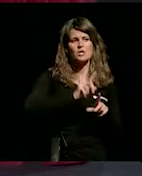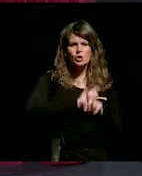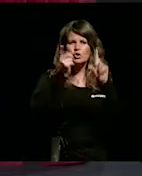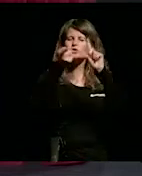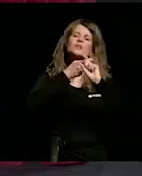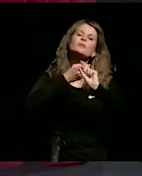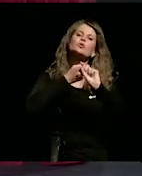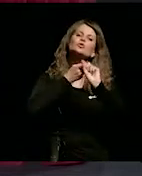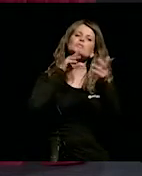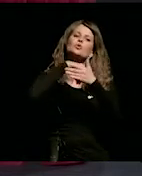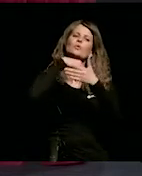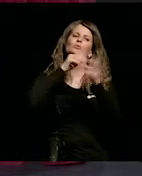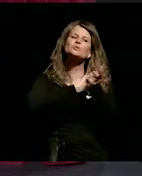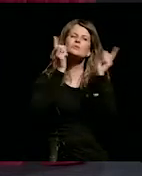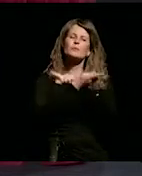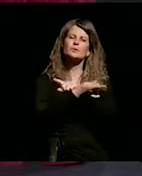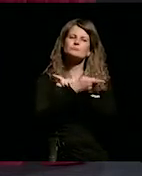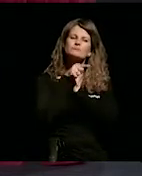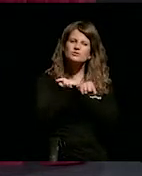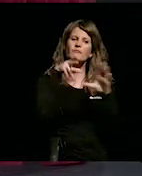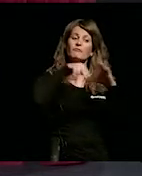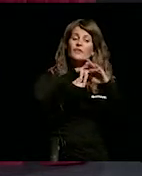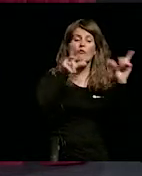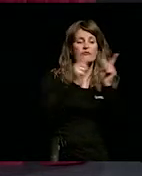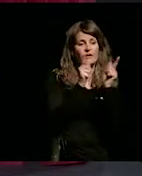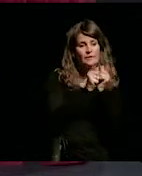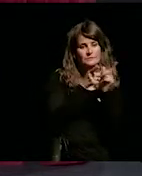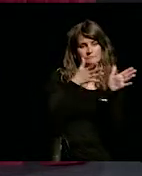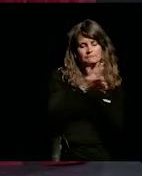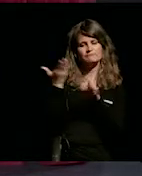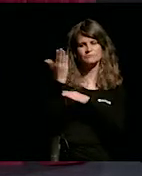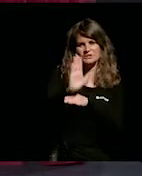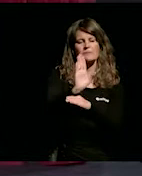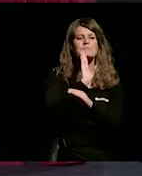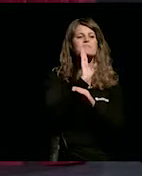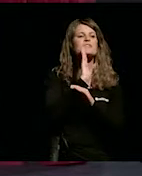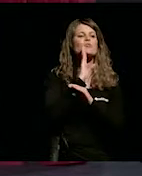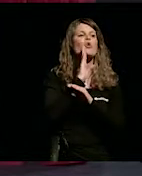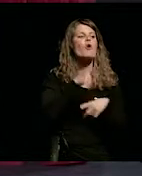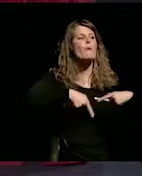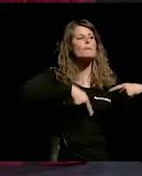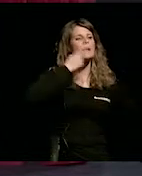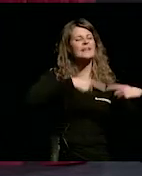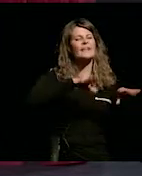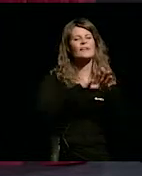conseguimos introducir cambios. Este es un vídeo breve que nos muestra también este evento, Batalla de los Vientos.